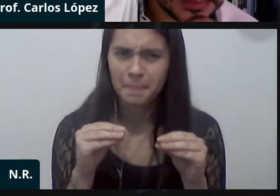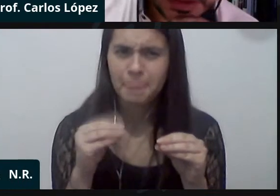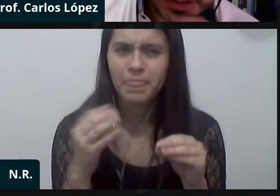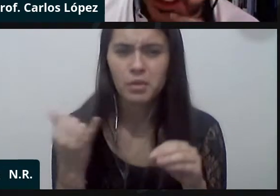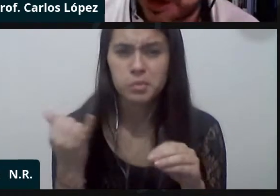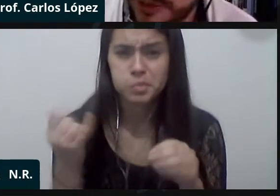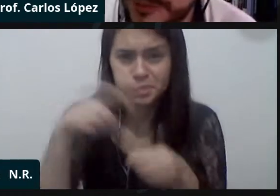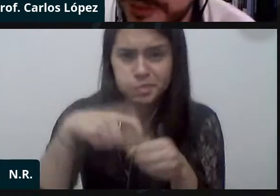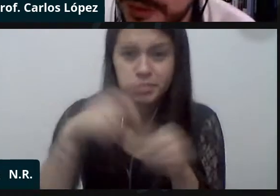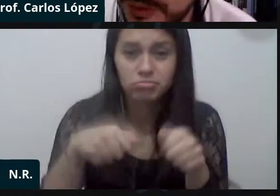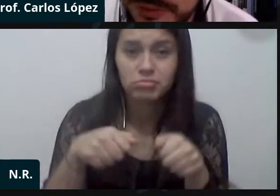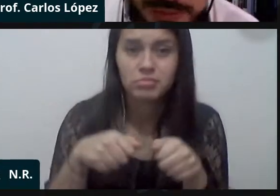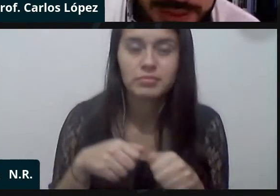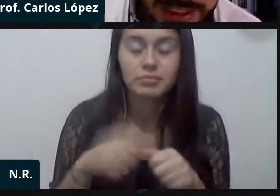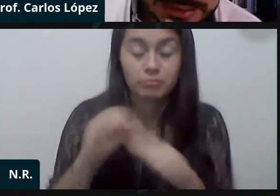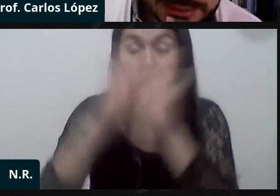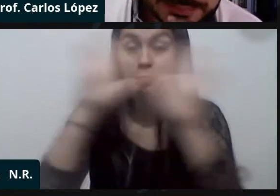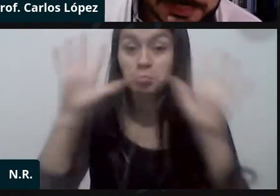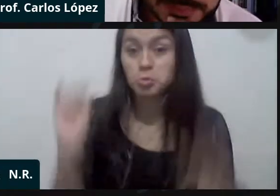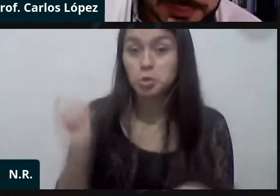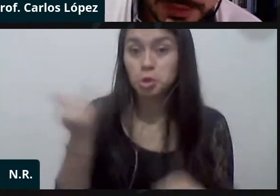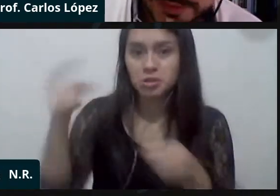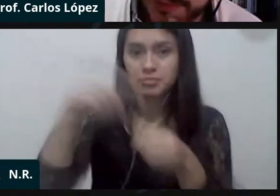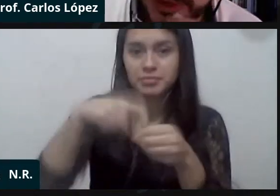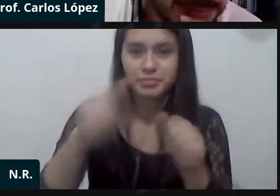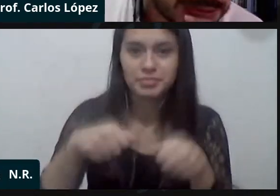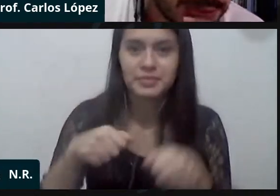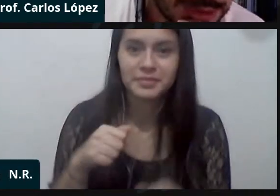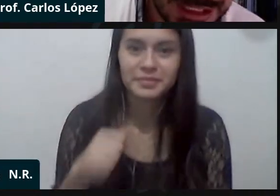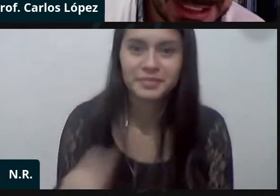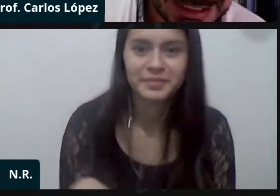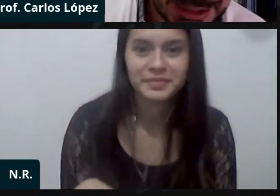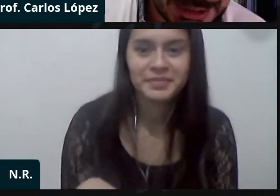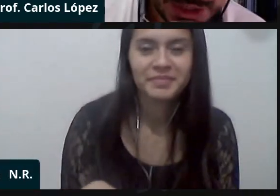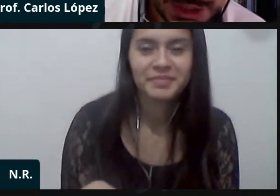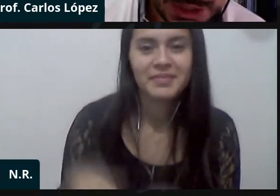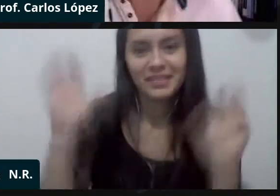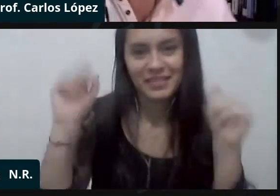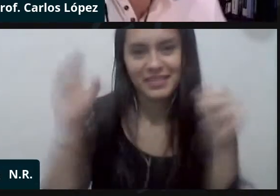¿cierto? Claro que sí. Ahí está. Ya entró. Un abrazo a todos. Muchas gracias. Chao, chao.